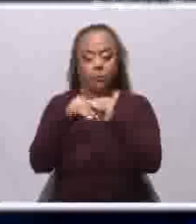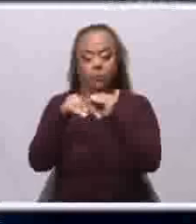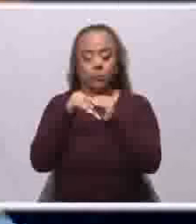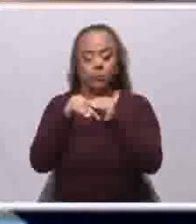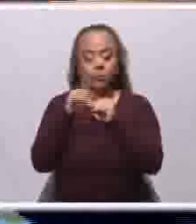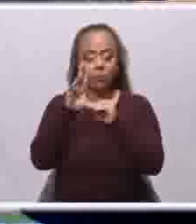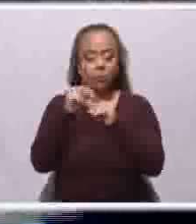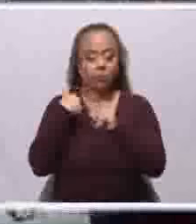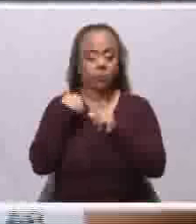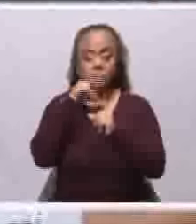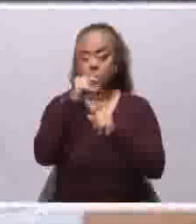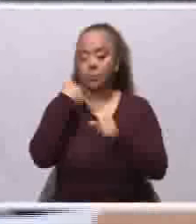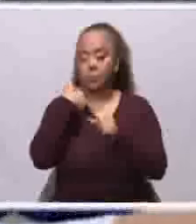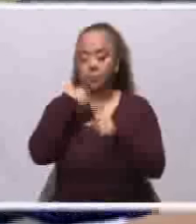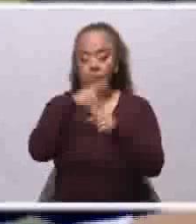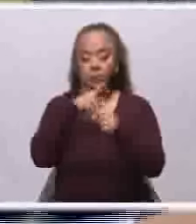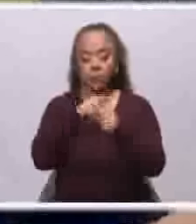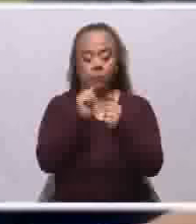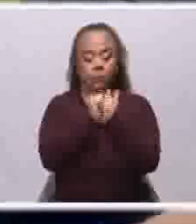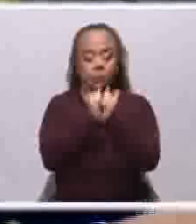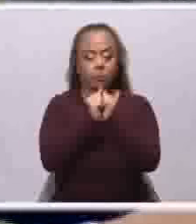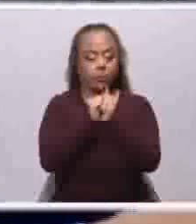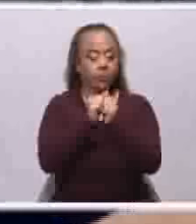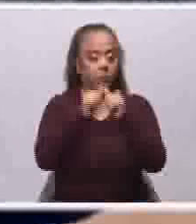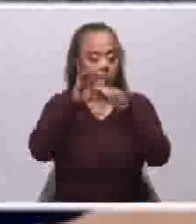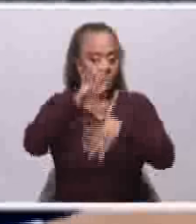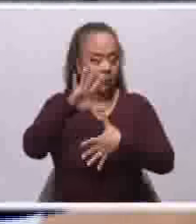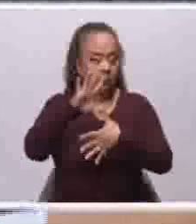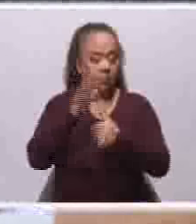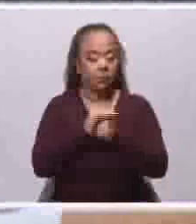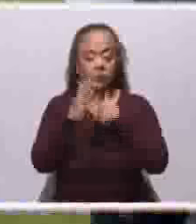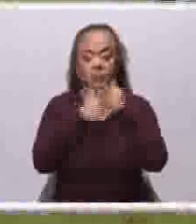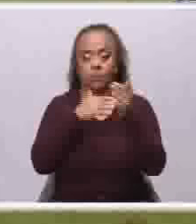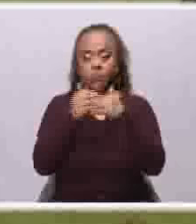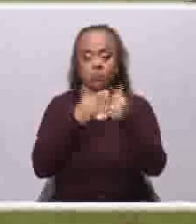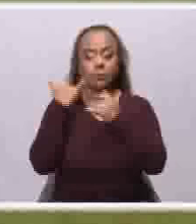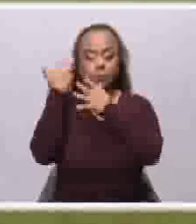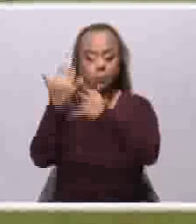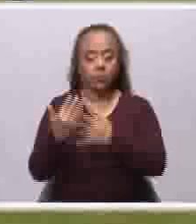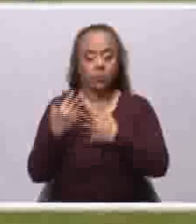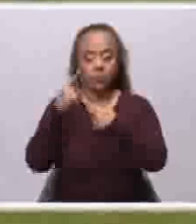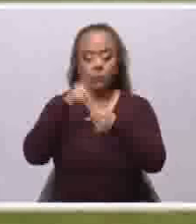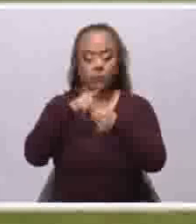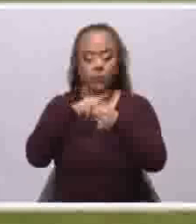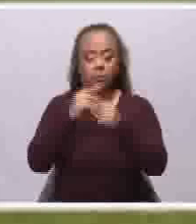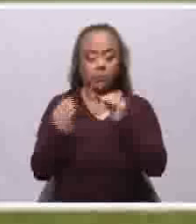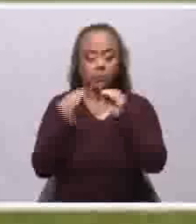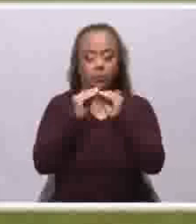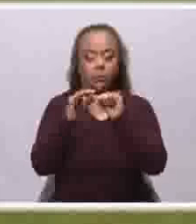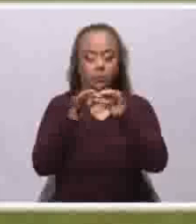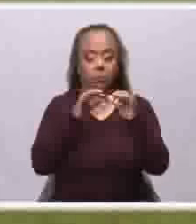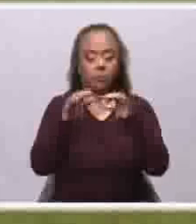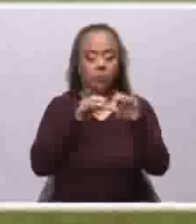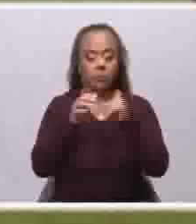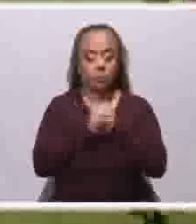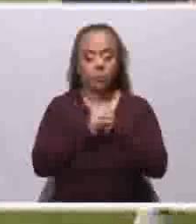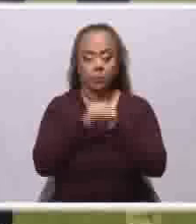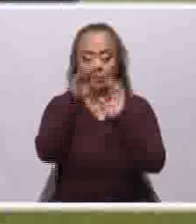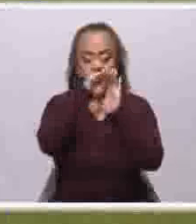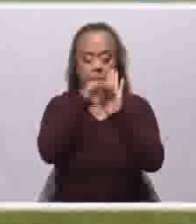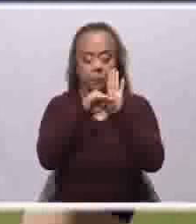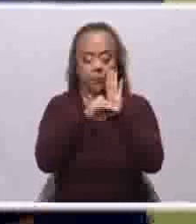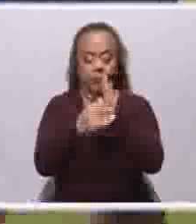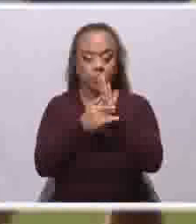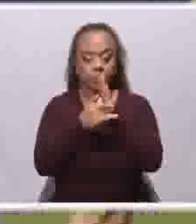tuvo participación en el Torneo continental a pesar de que se esperaba de él una participación más activa en el bosquejo táctico de